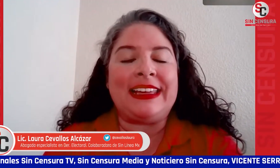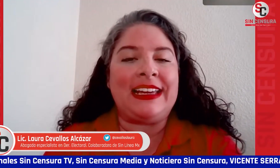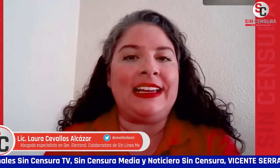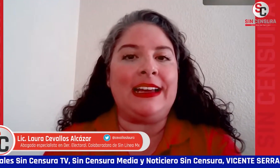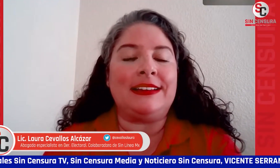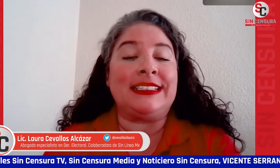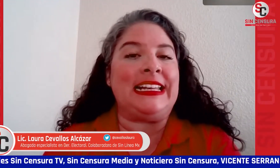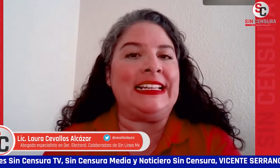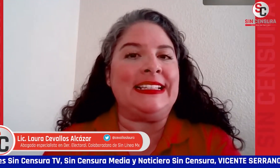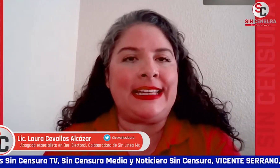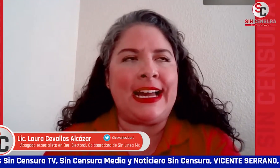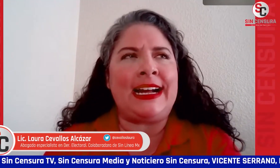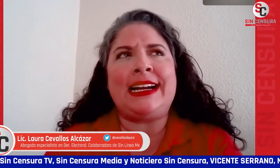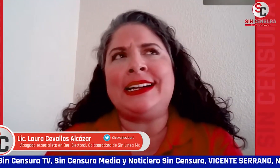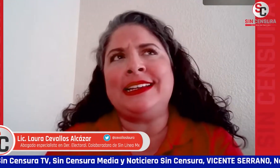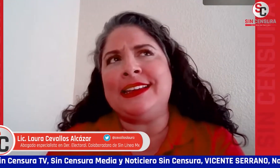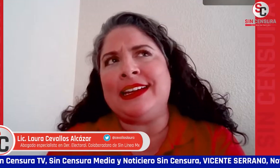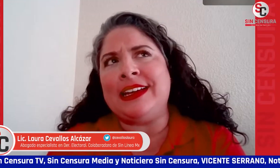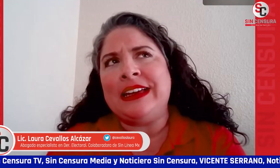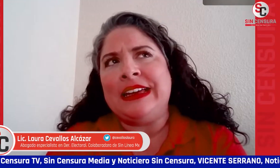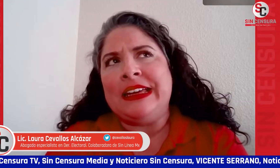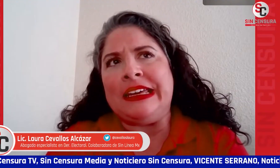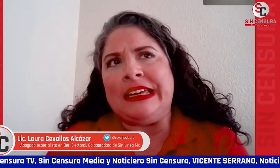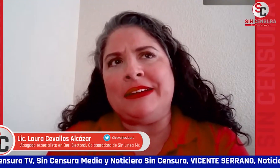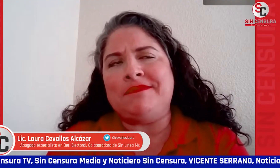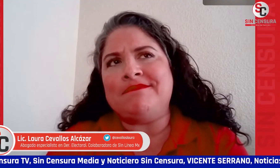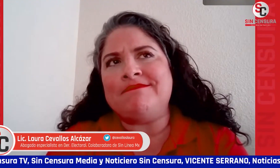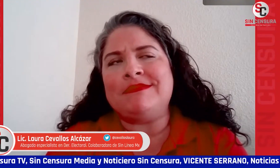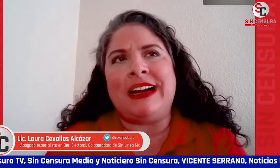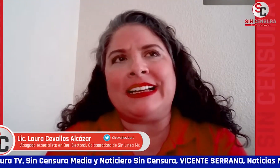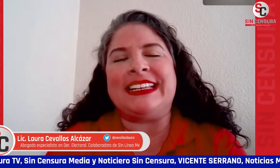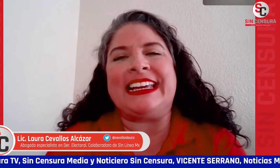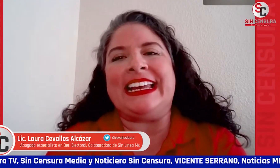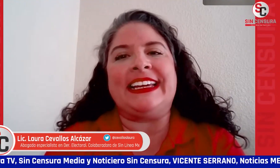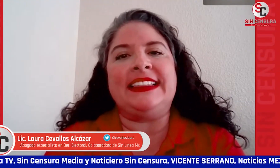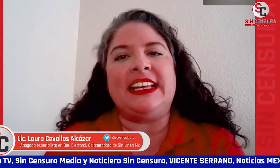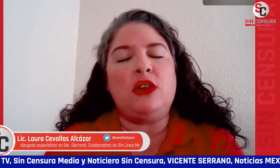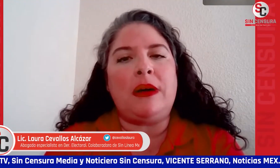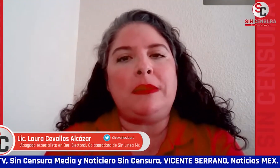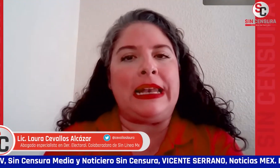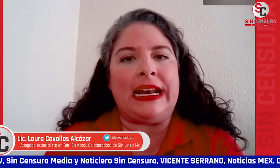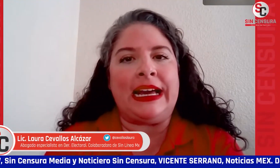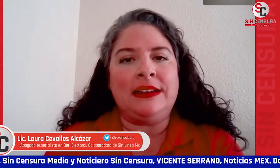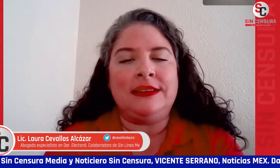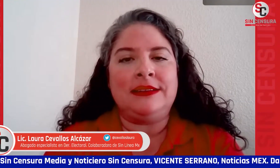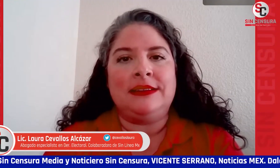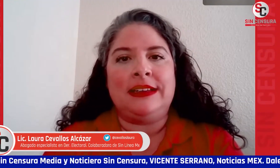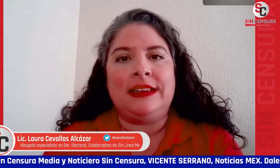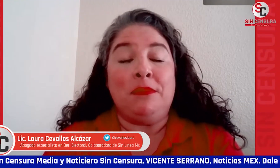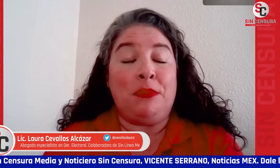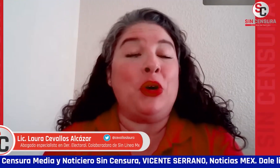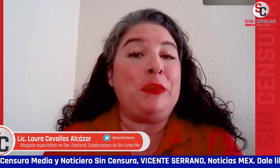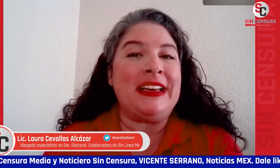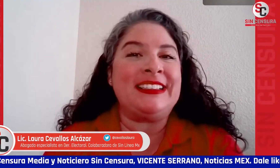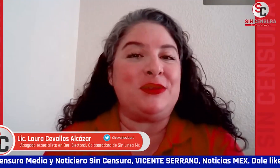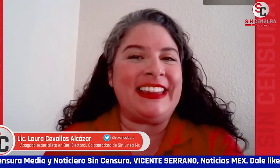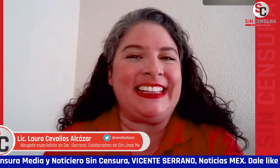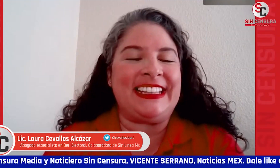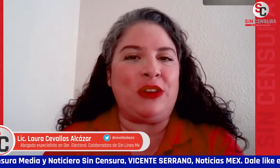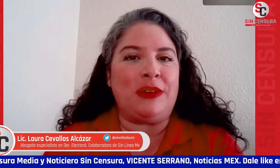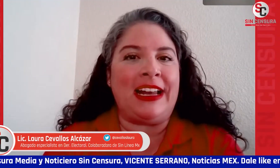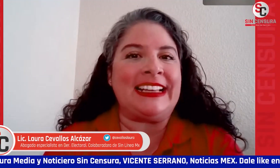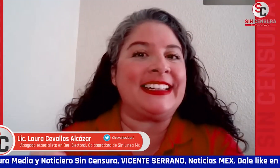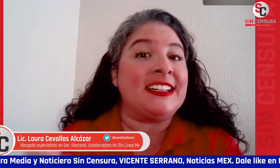forma de silenciar y de hacer que la gente no hablara, propias de